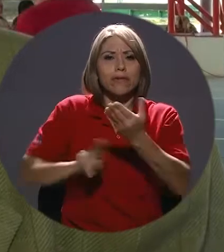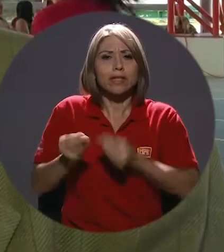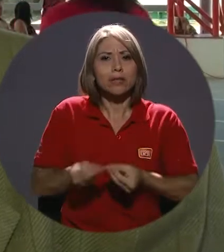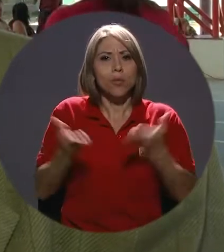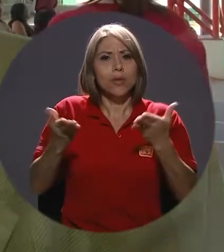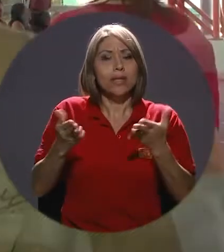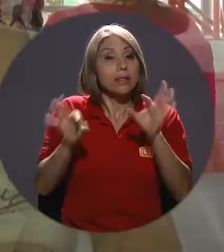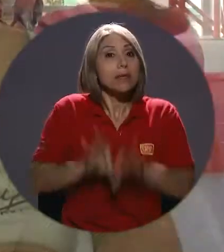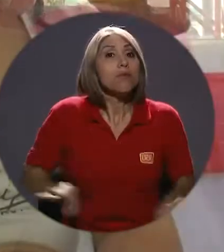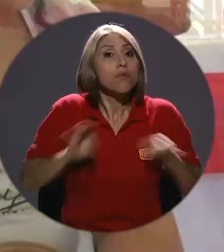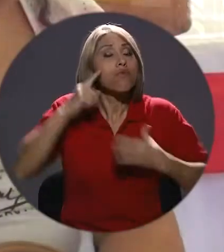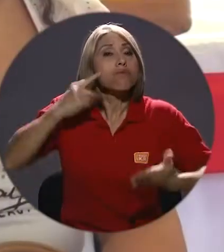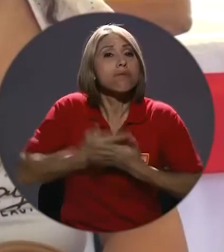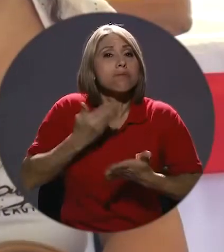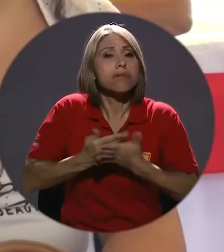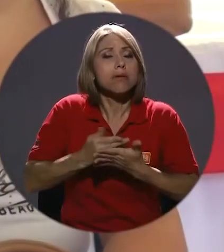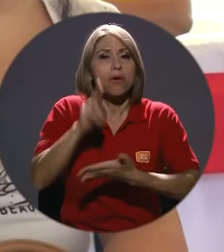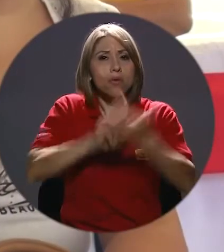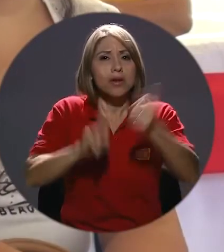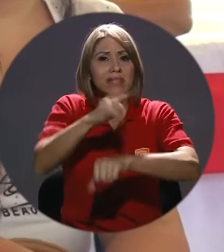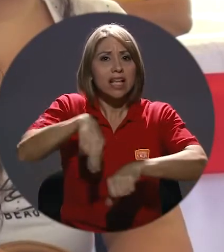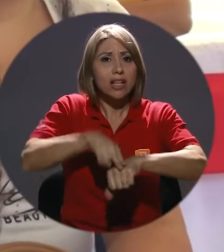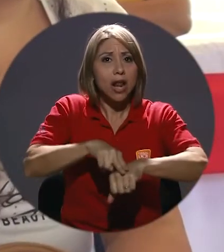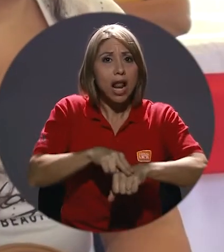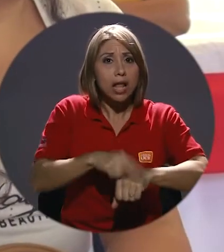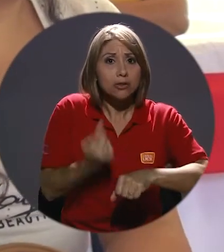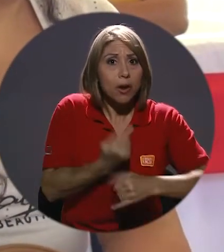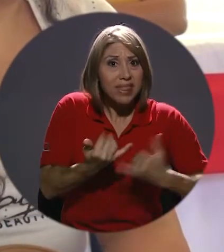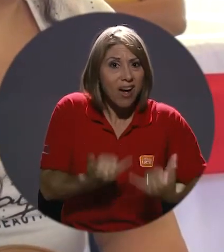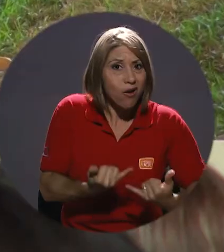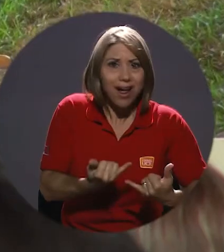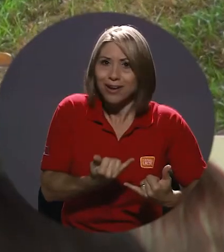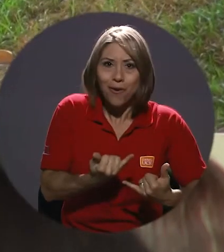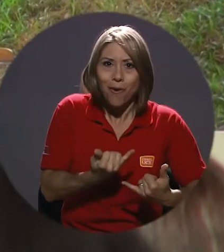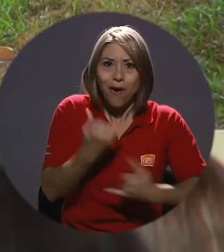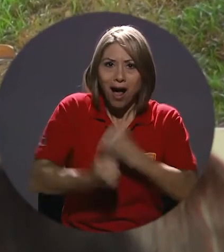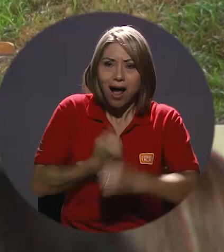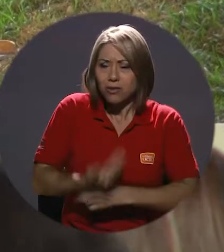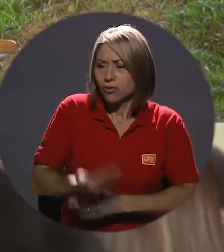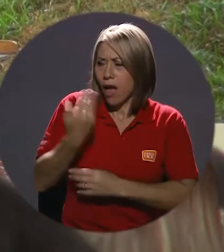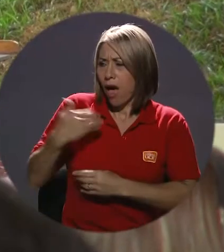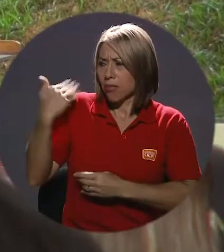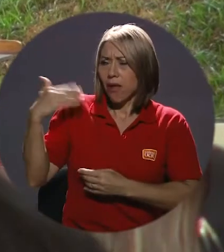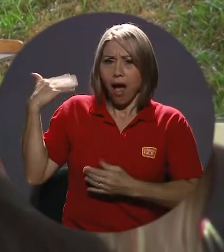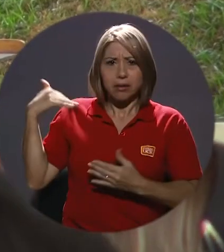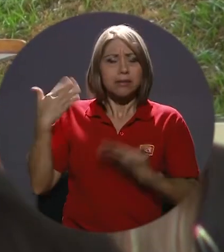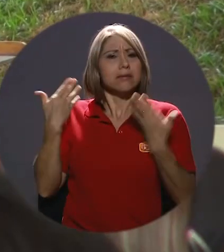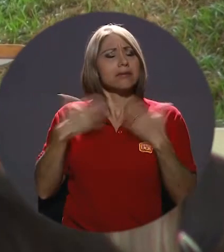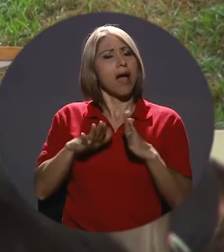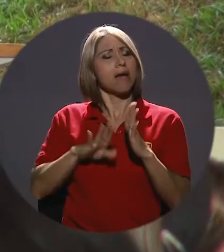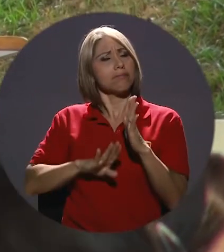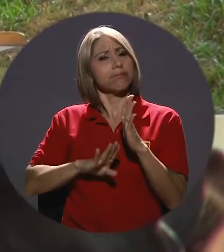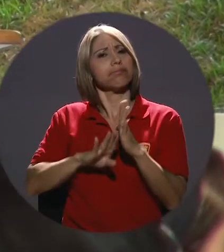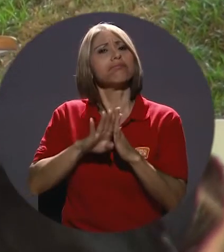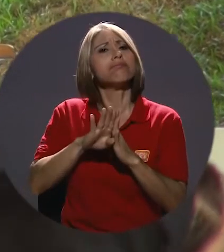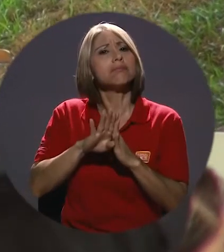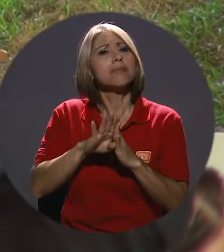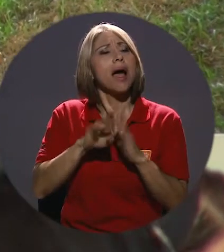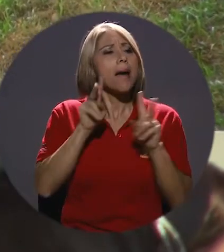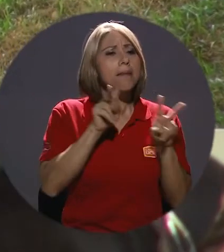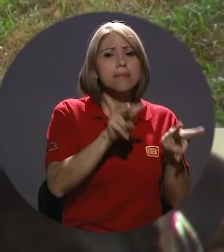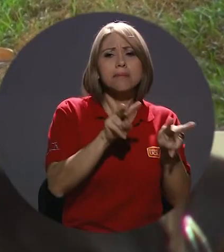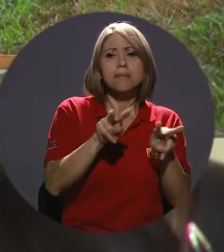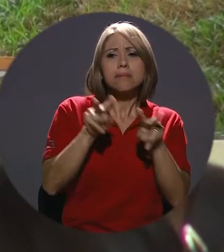públicas, demostrar que la Universidad Nacional, no solo ahora, sino desde muchos años atrás, se ha levantado